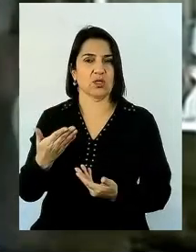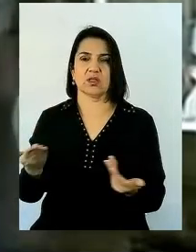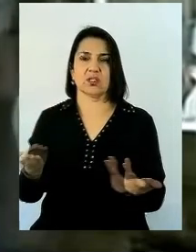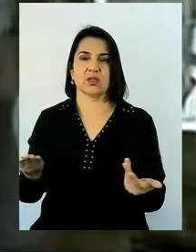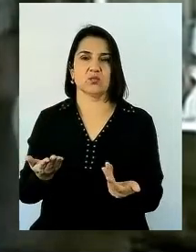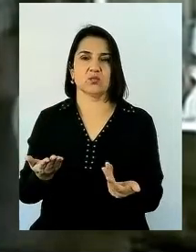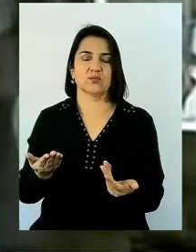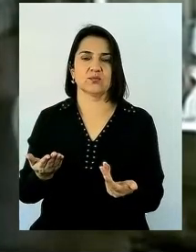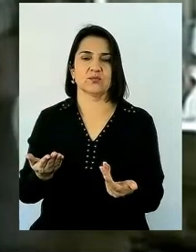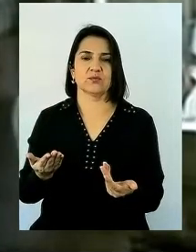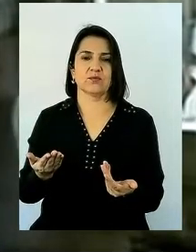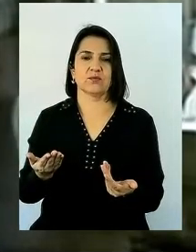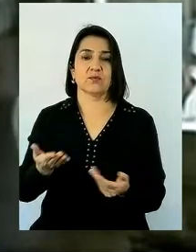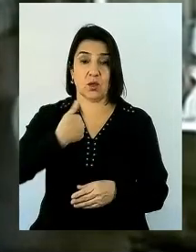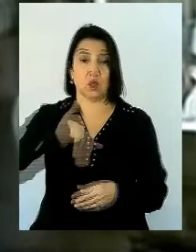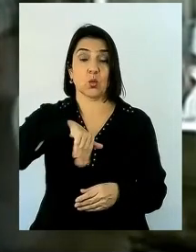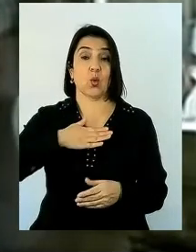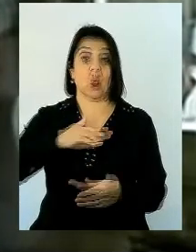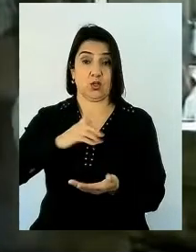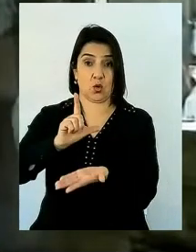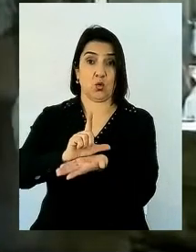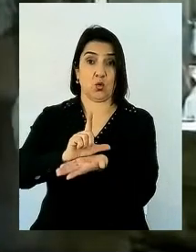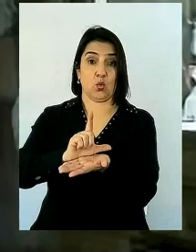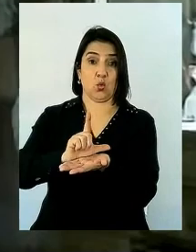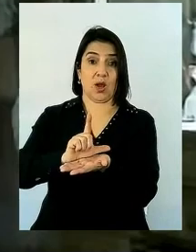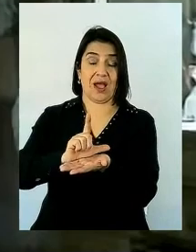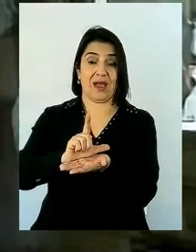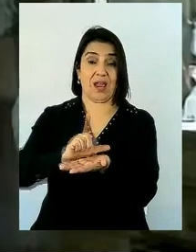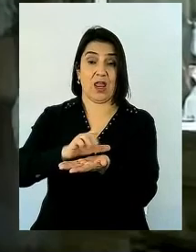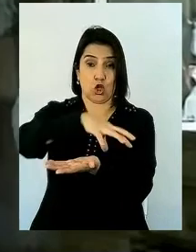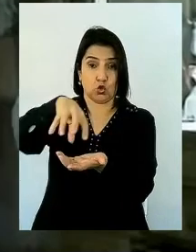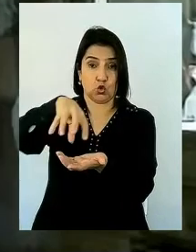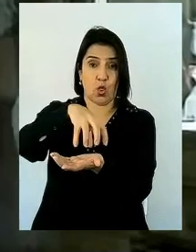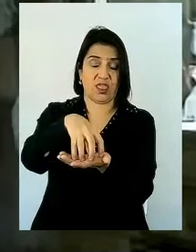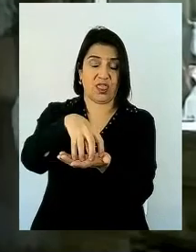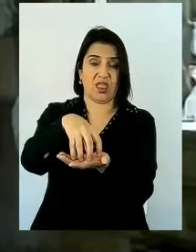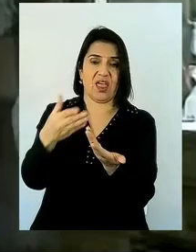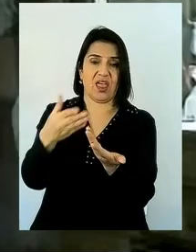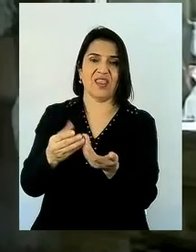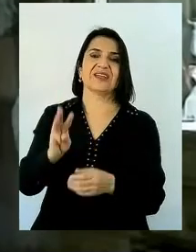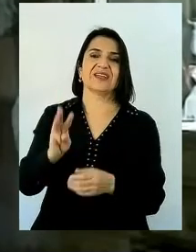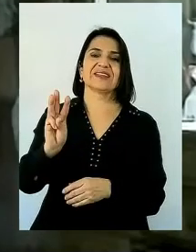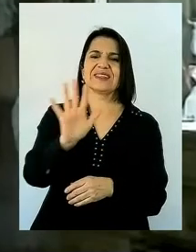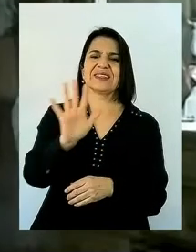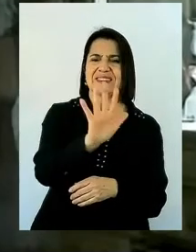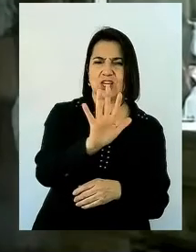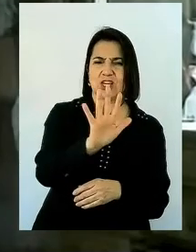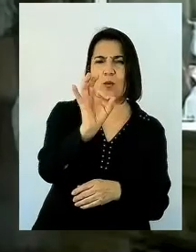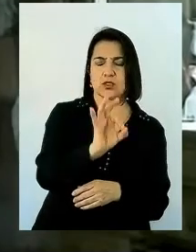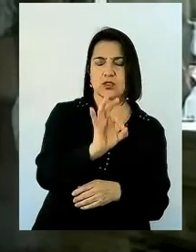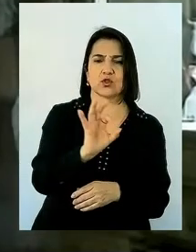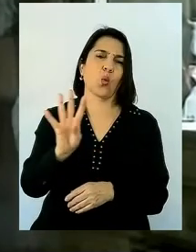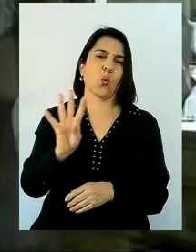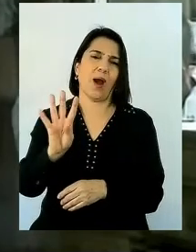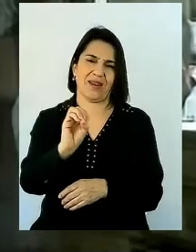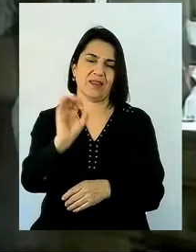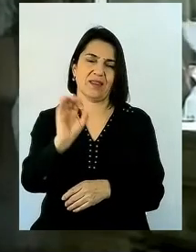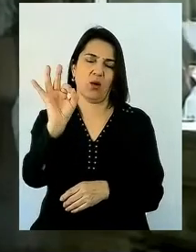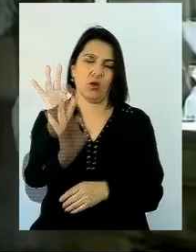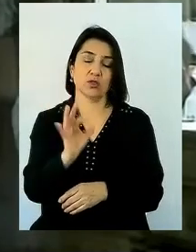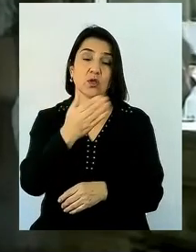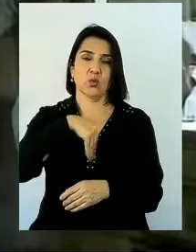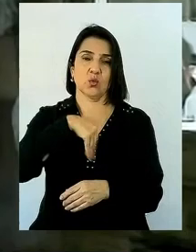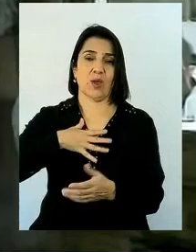nuestro territorio, nuestro suelo urbano, donde entre el 35 y 40%, por ejemplo, de nuestra ciudad de Coyhaique